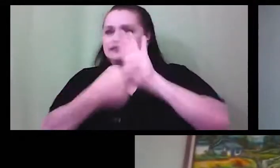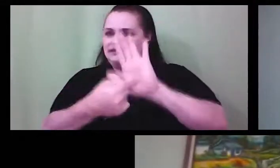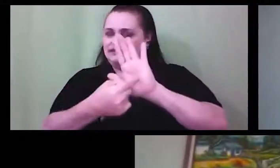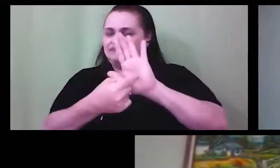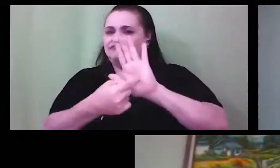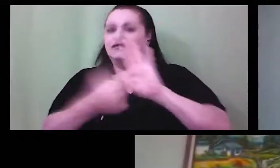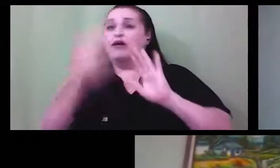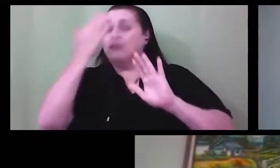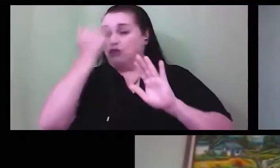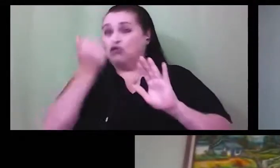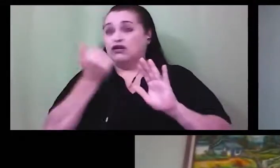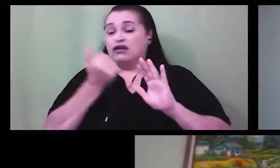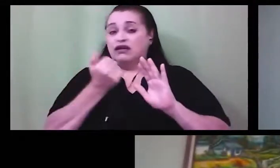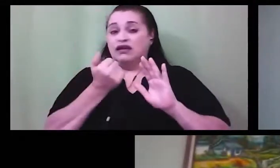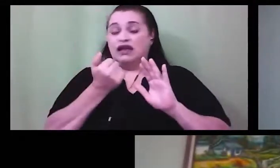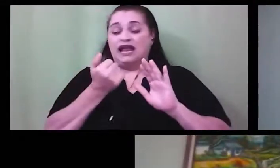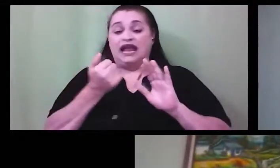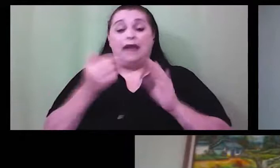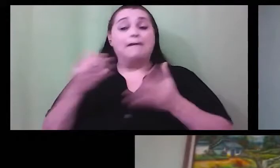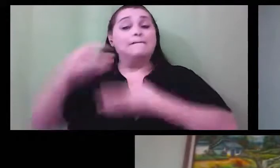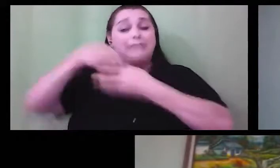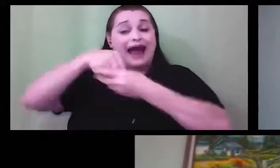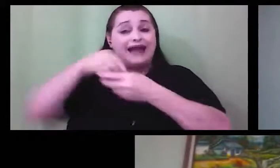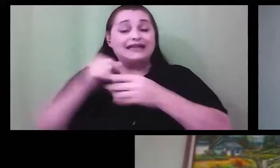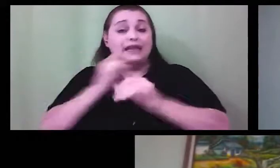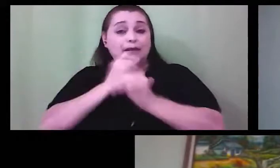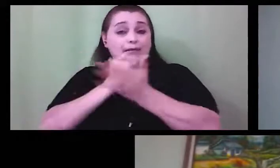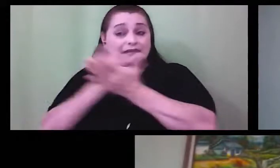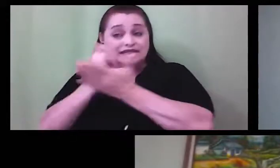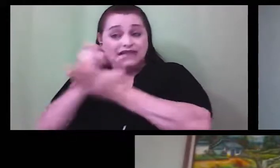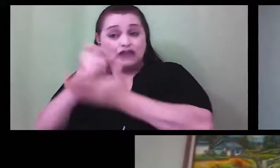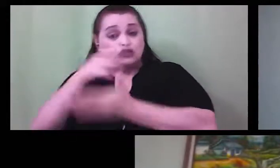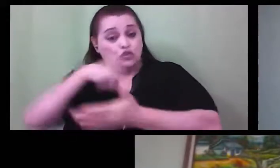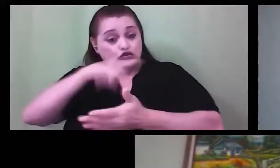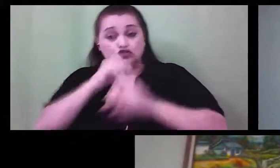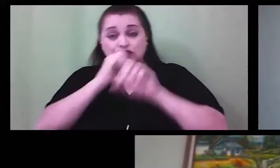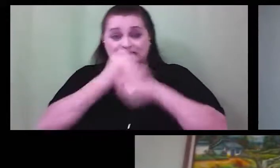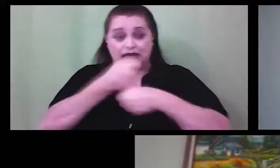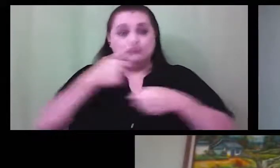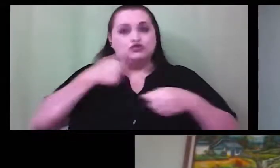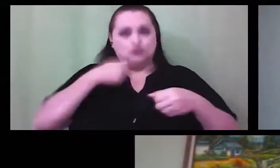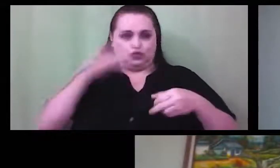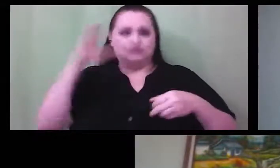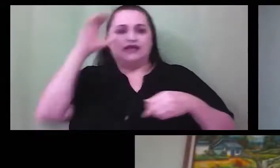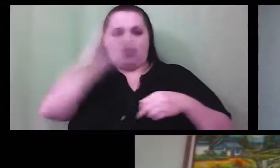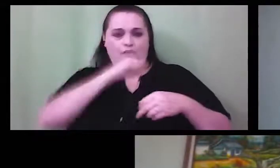Porque resulta ser que como parte de la investigación que uno hace, uno se da cuenta